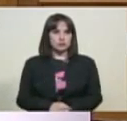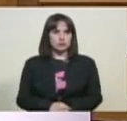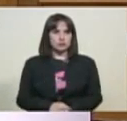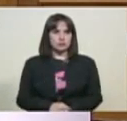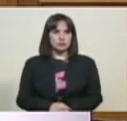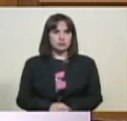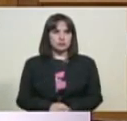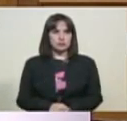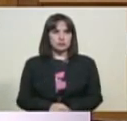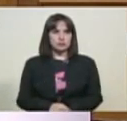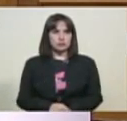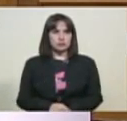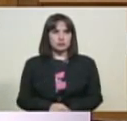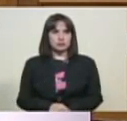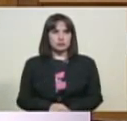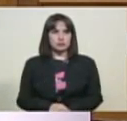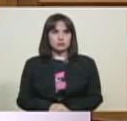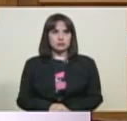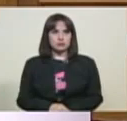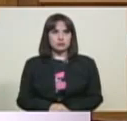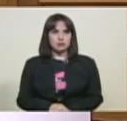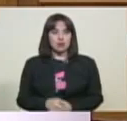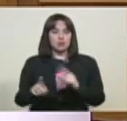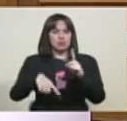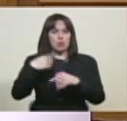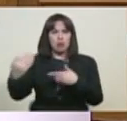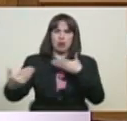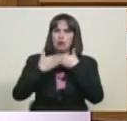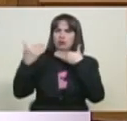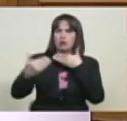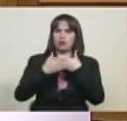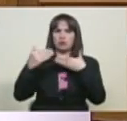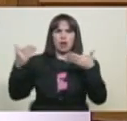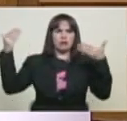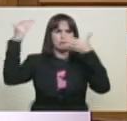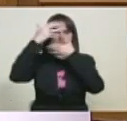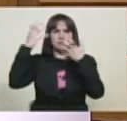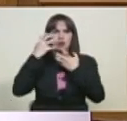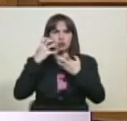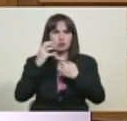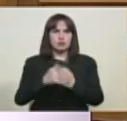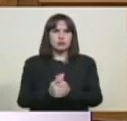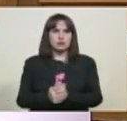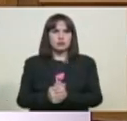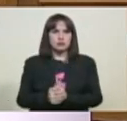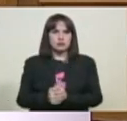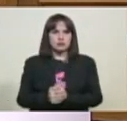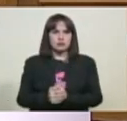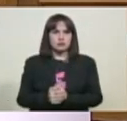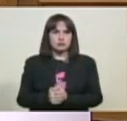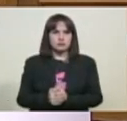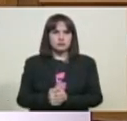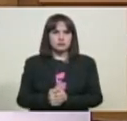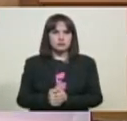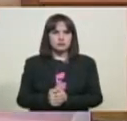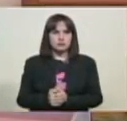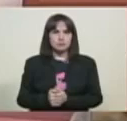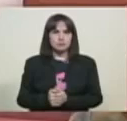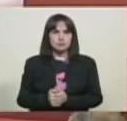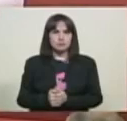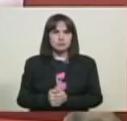que han pasado después del atentado terrorista y criminal que pretendió